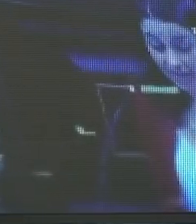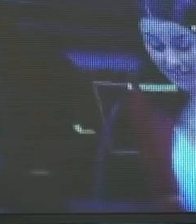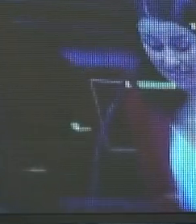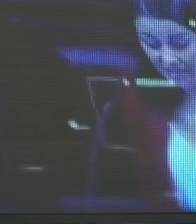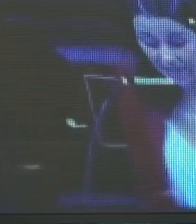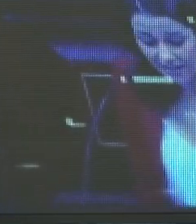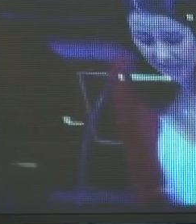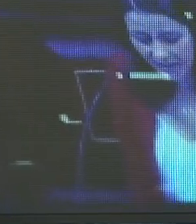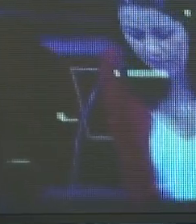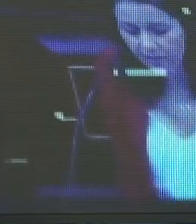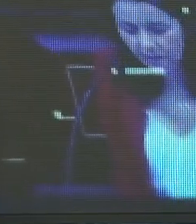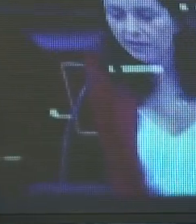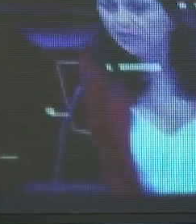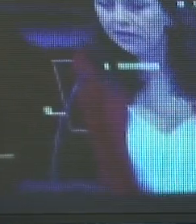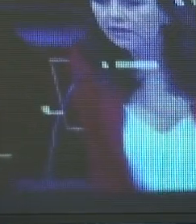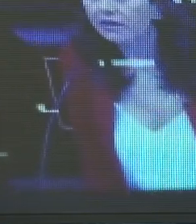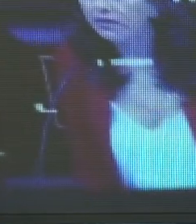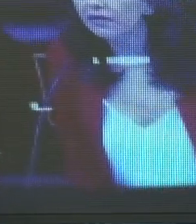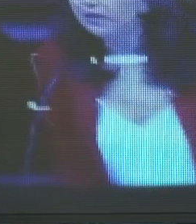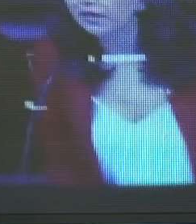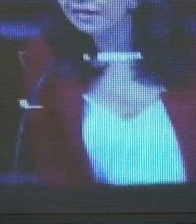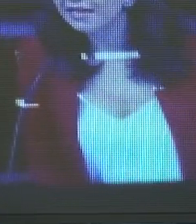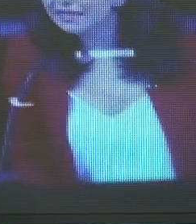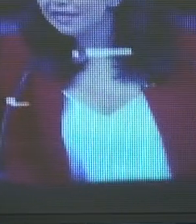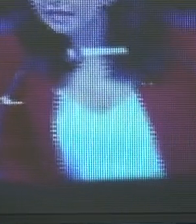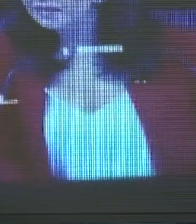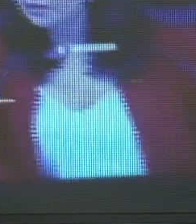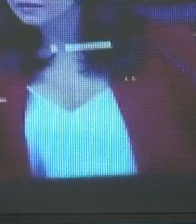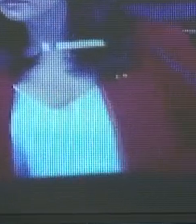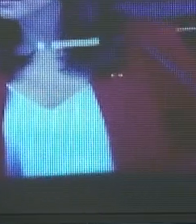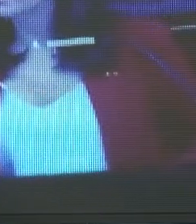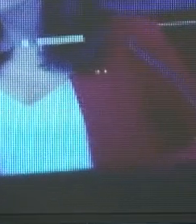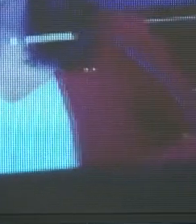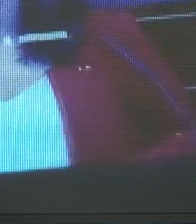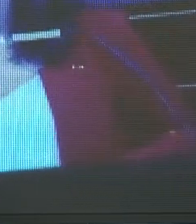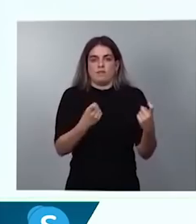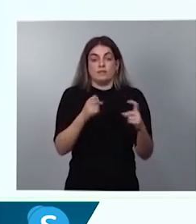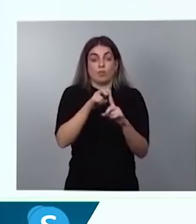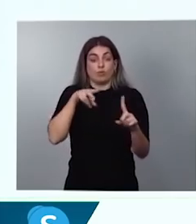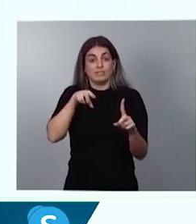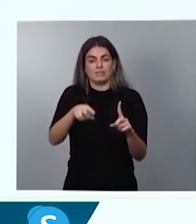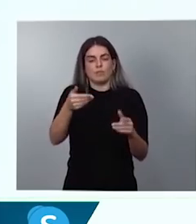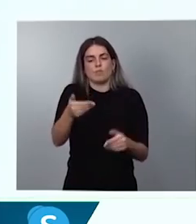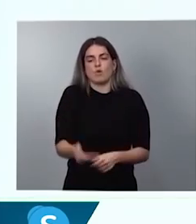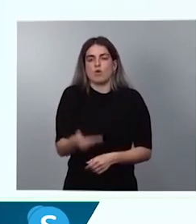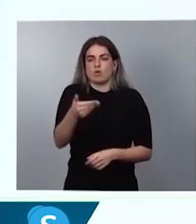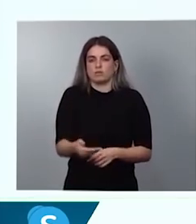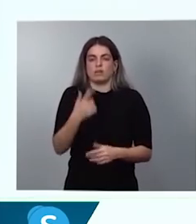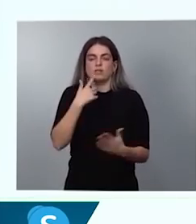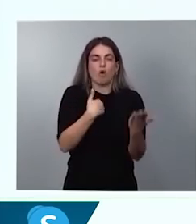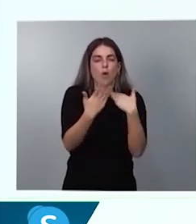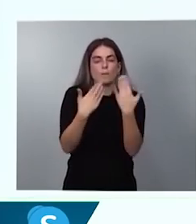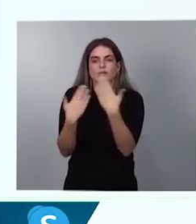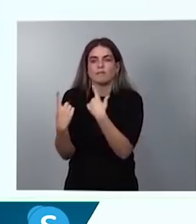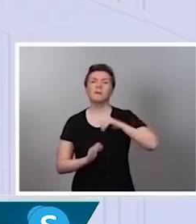solución y nos está dando tantas largas yo creo que el gobierno de pedro sánchez lo que está haciendo es lo que ha hecho siempre y como